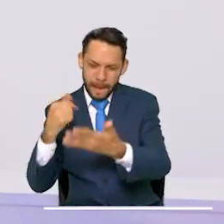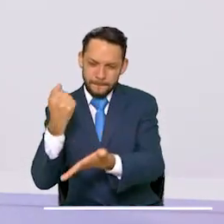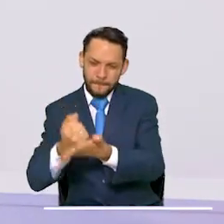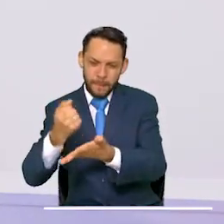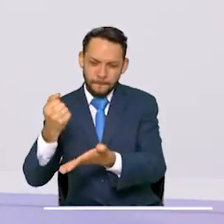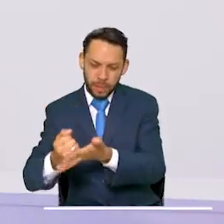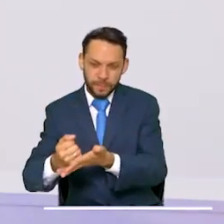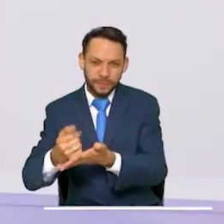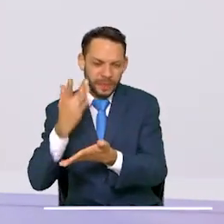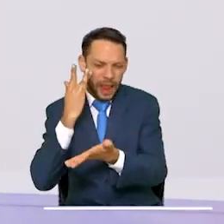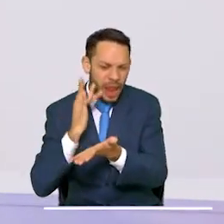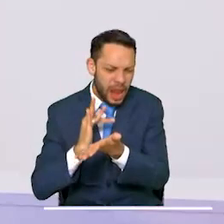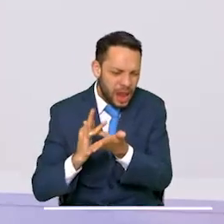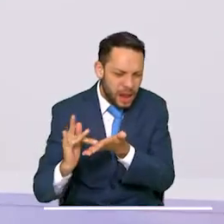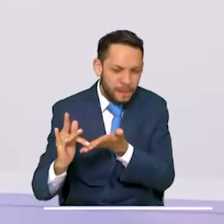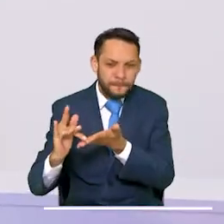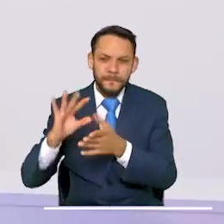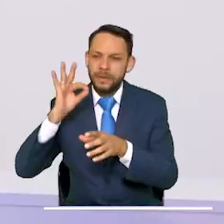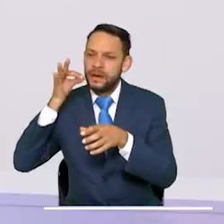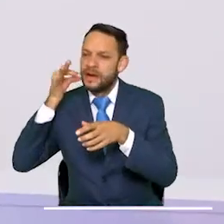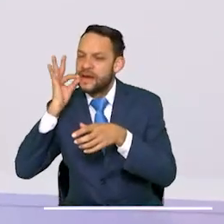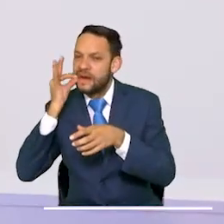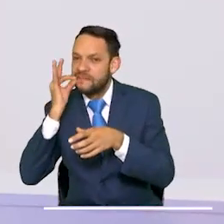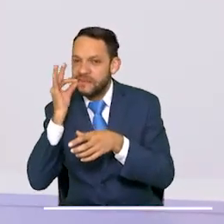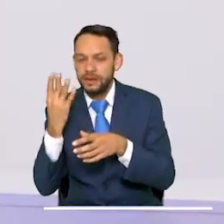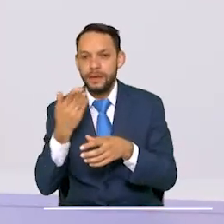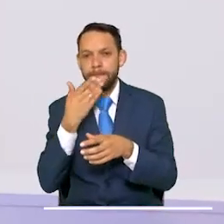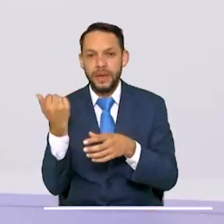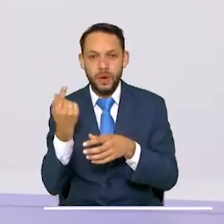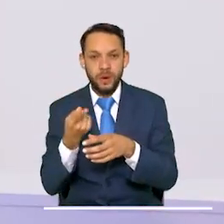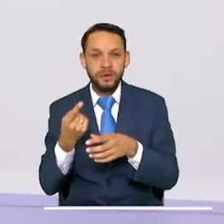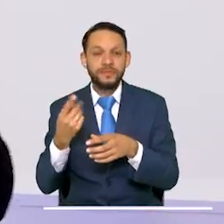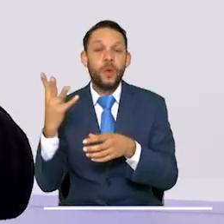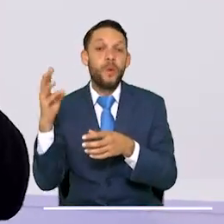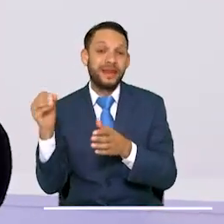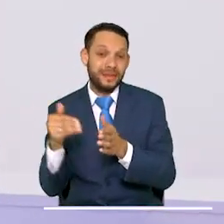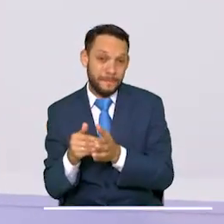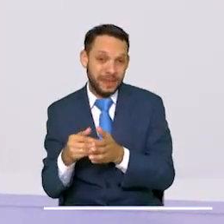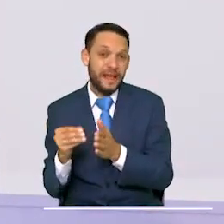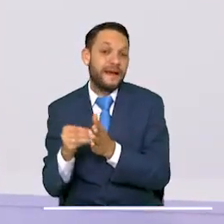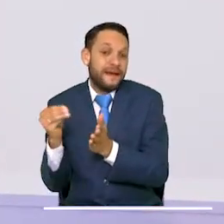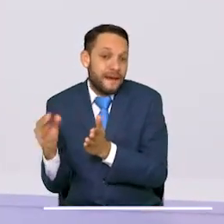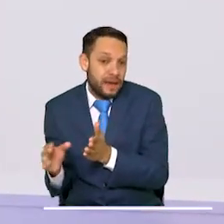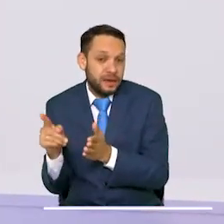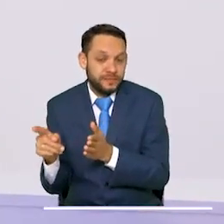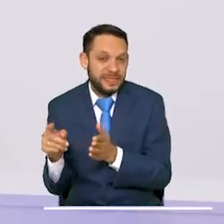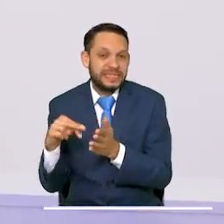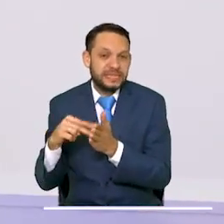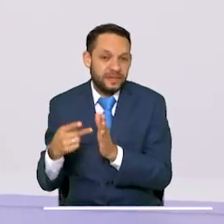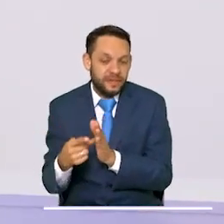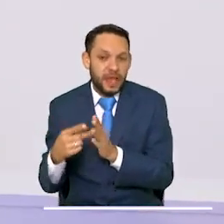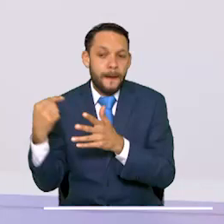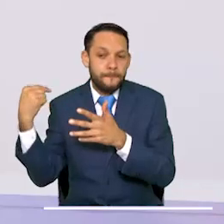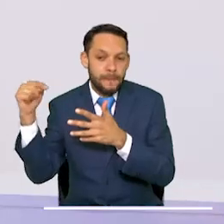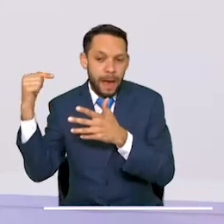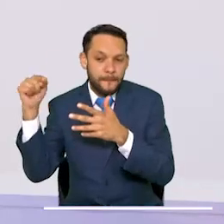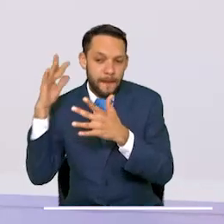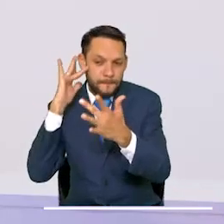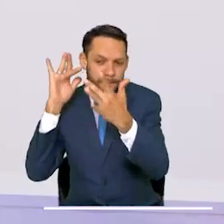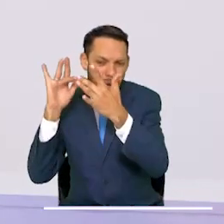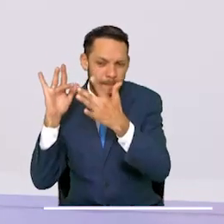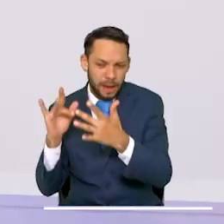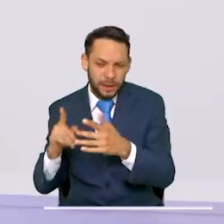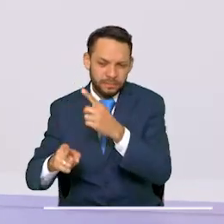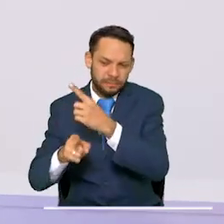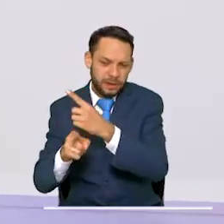pasillas, sin residuos, sin nada, sin trazabilidad química, o sea, que lo que finalmente el café es un alimento, entonces que lo que